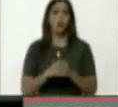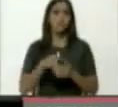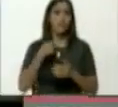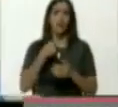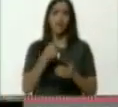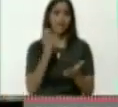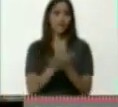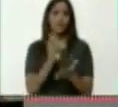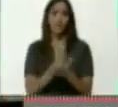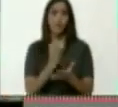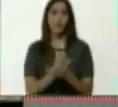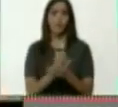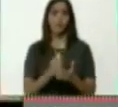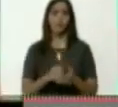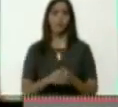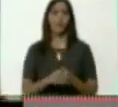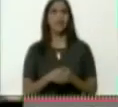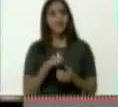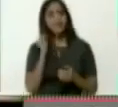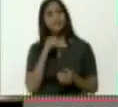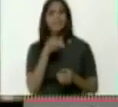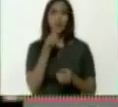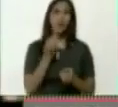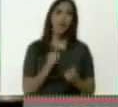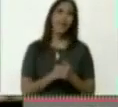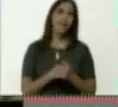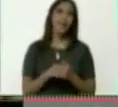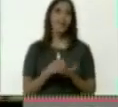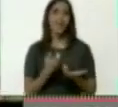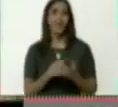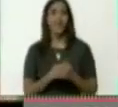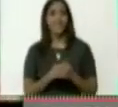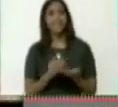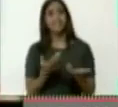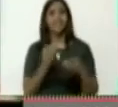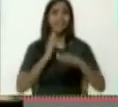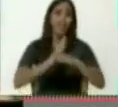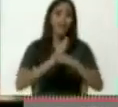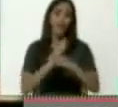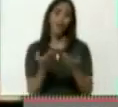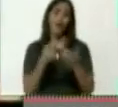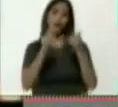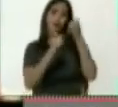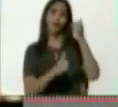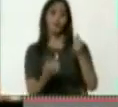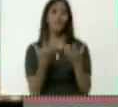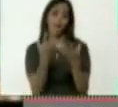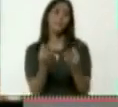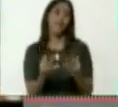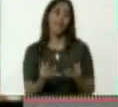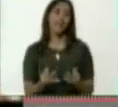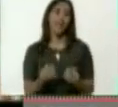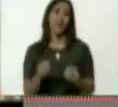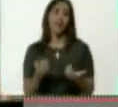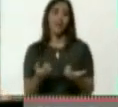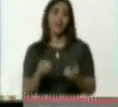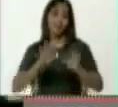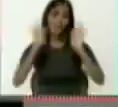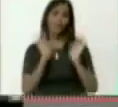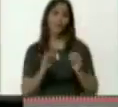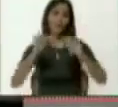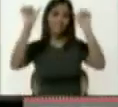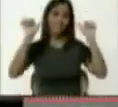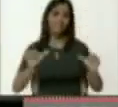siempre. Sí, bueno, es cierto, se trabó burocráticamente y la verdad fue una mierda la forma en que fue diseñado el sistema, ¿no es